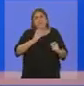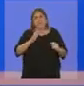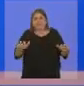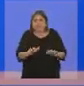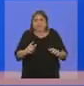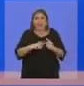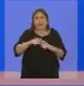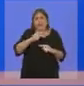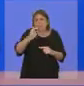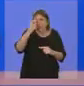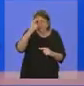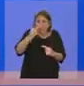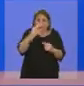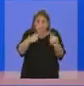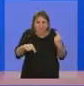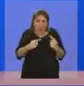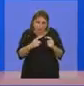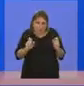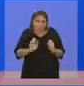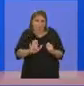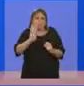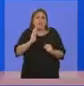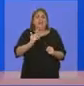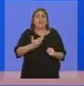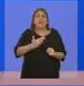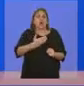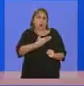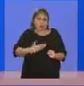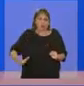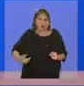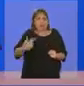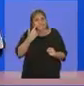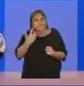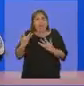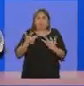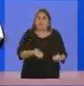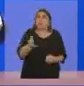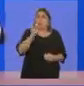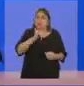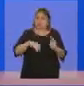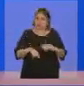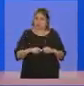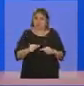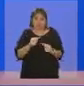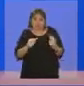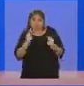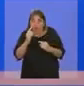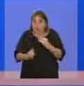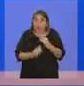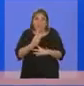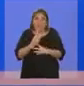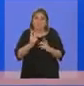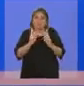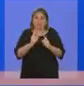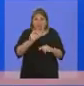del gobierno están puestos a la batalla diaria, a la que estamos peleando cuando surgen cosas y